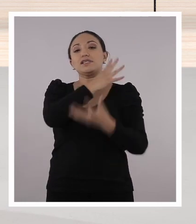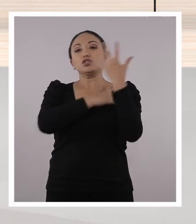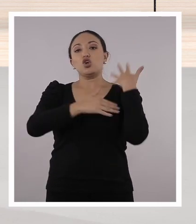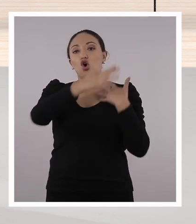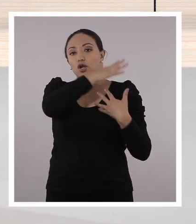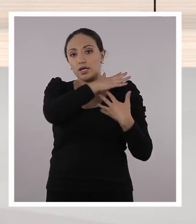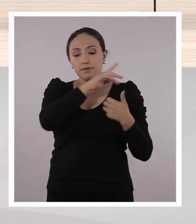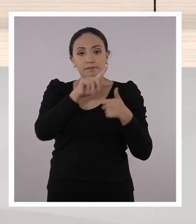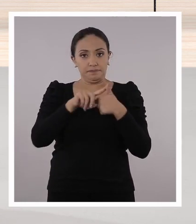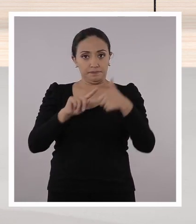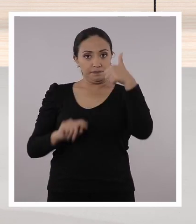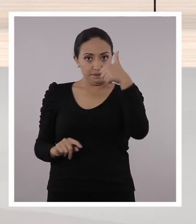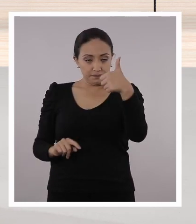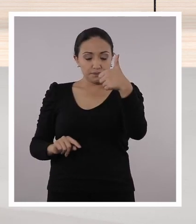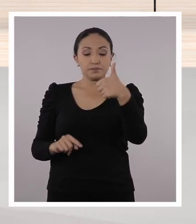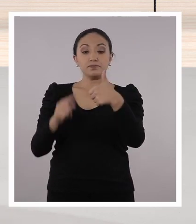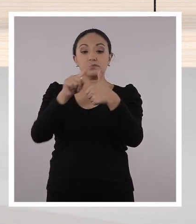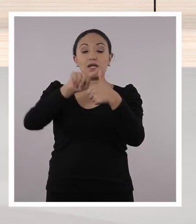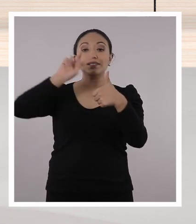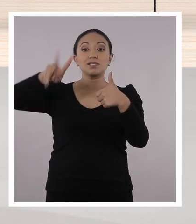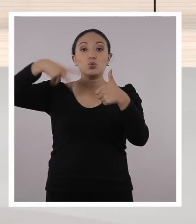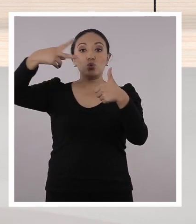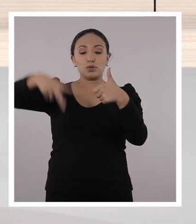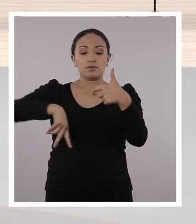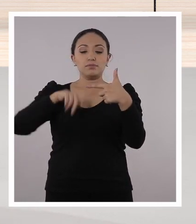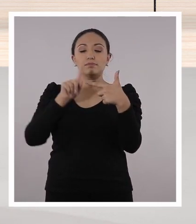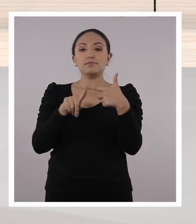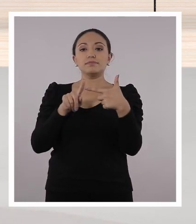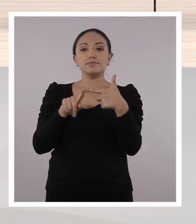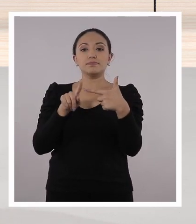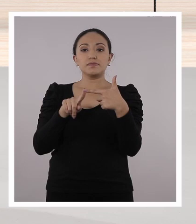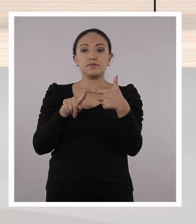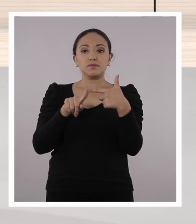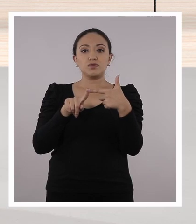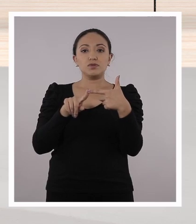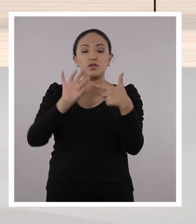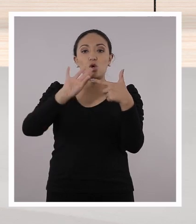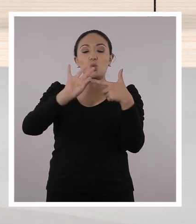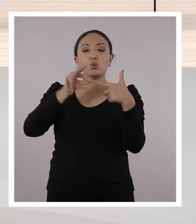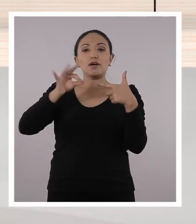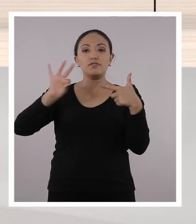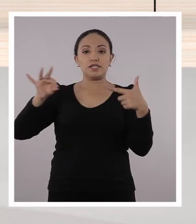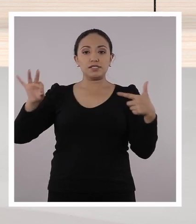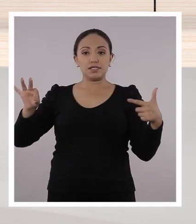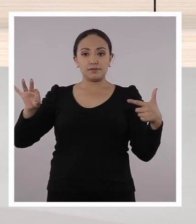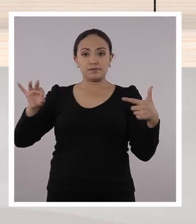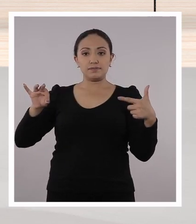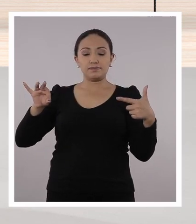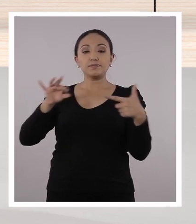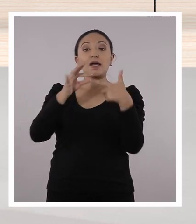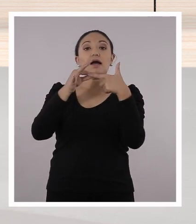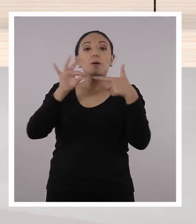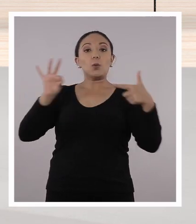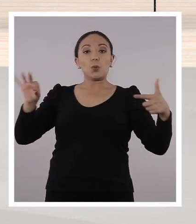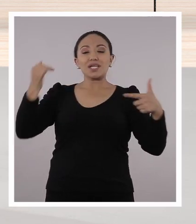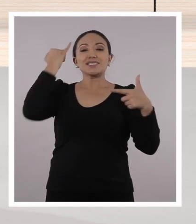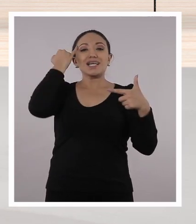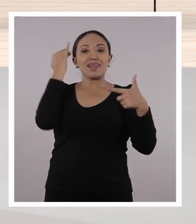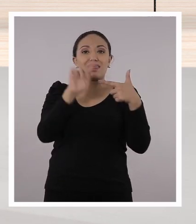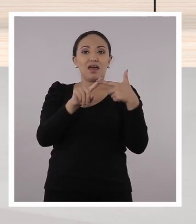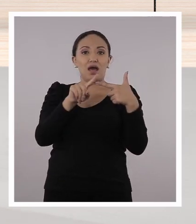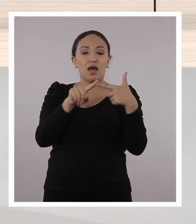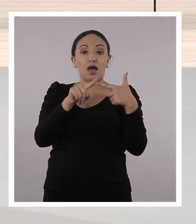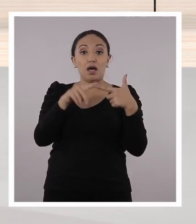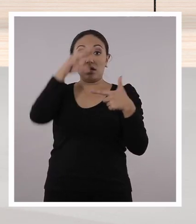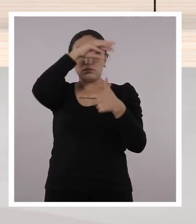este programa. Vamos entonces con la segunda parte de esta rutina. Vamos a escribir o vamos a imaginar una idea